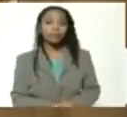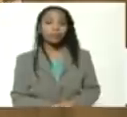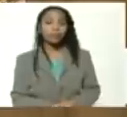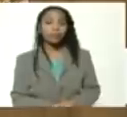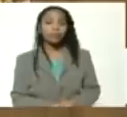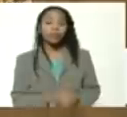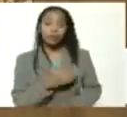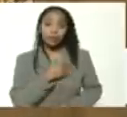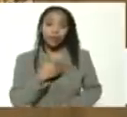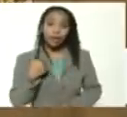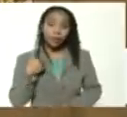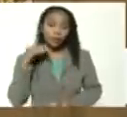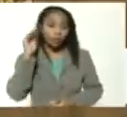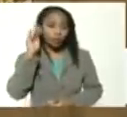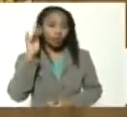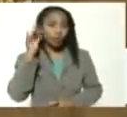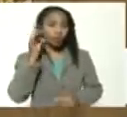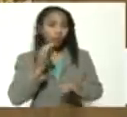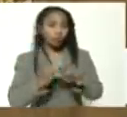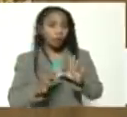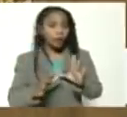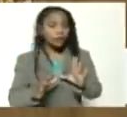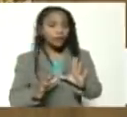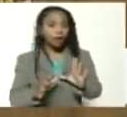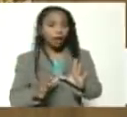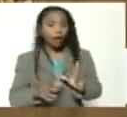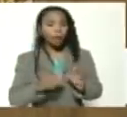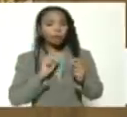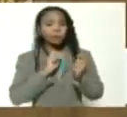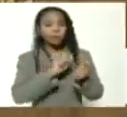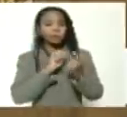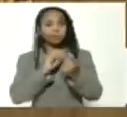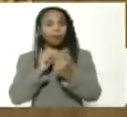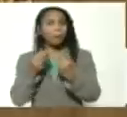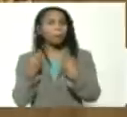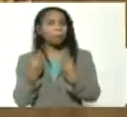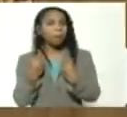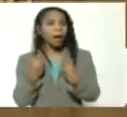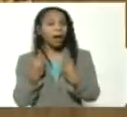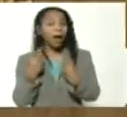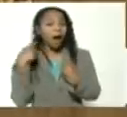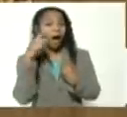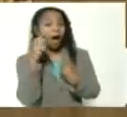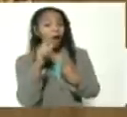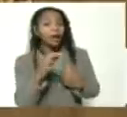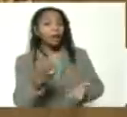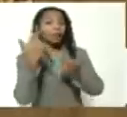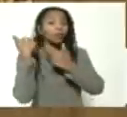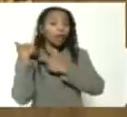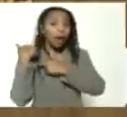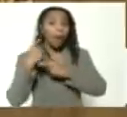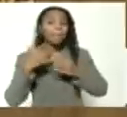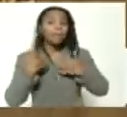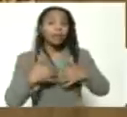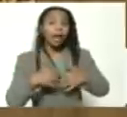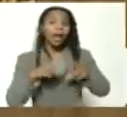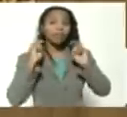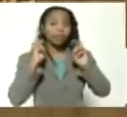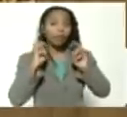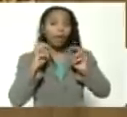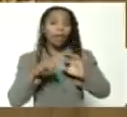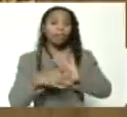aspiramos sea discutido, debatido, para que exista esa responsabilidad empresarial en materia de derechos